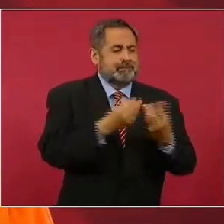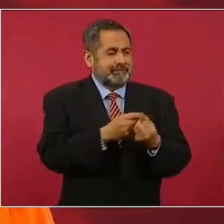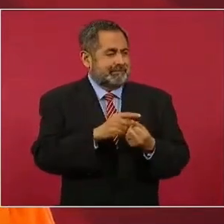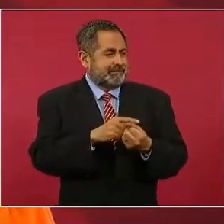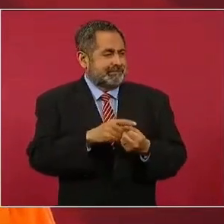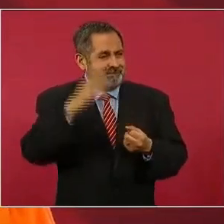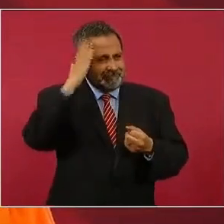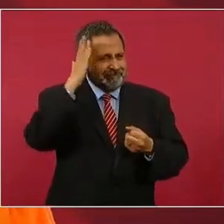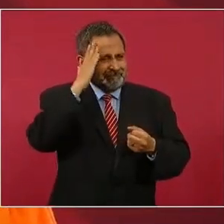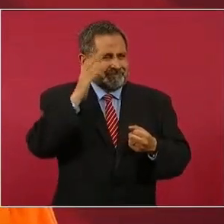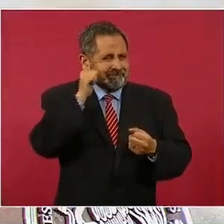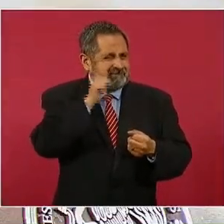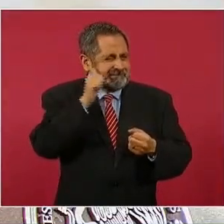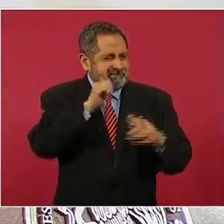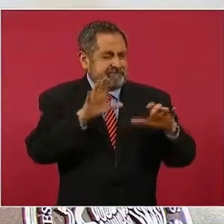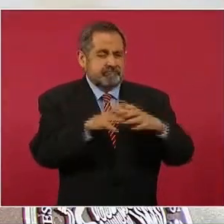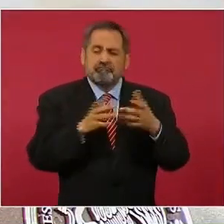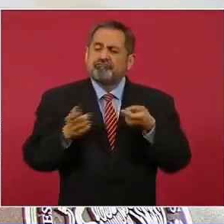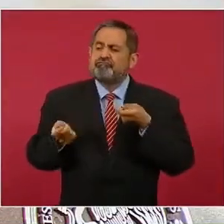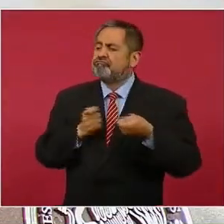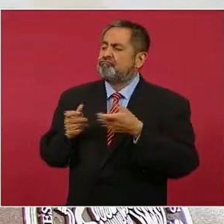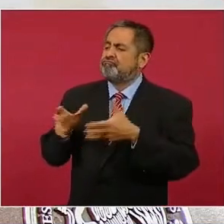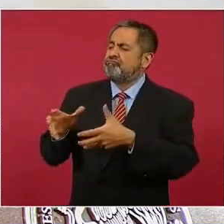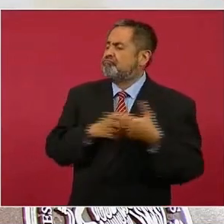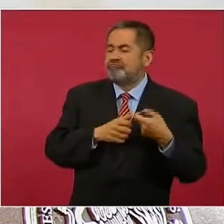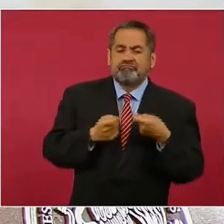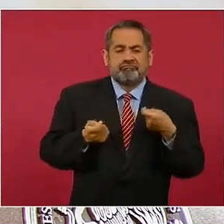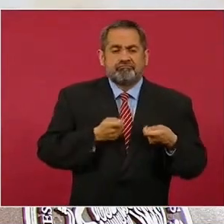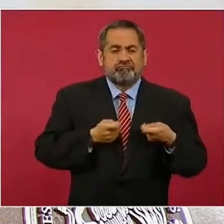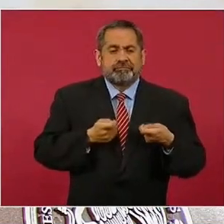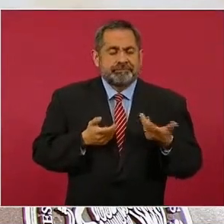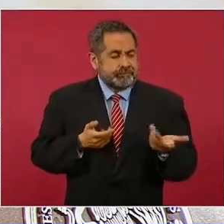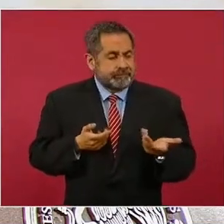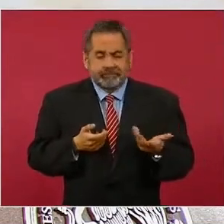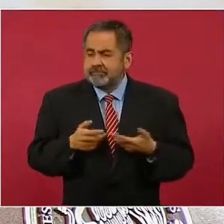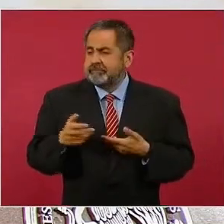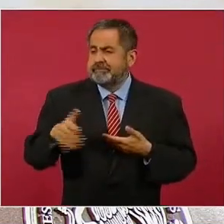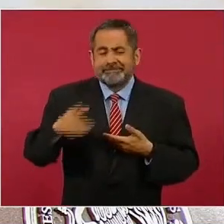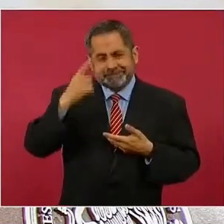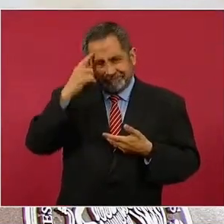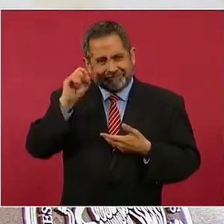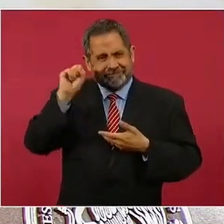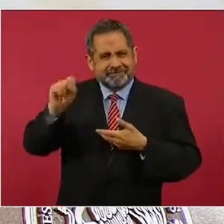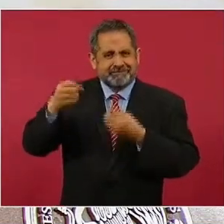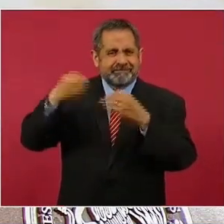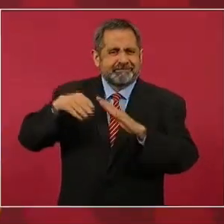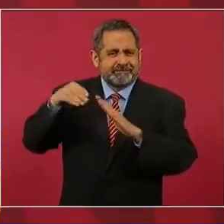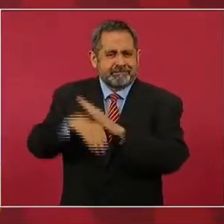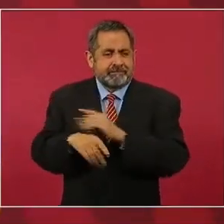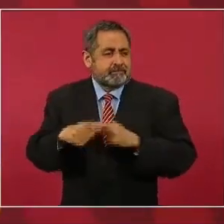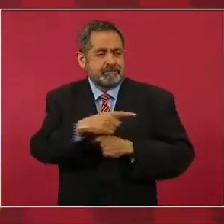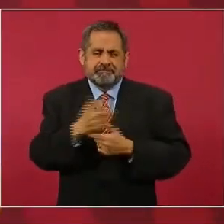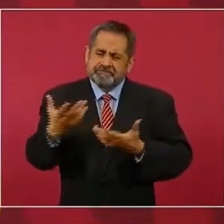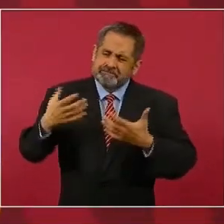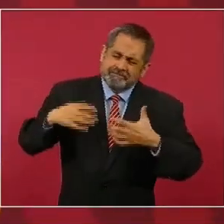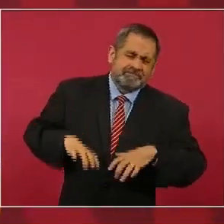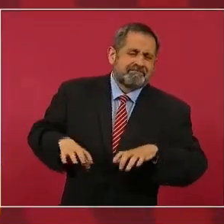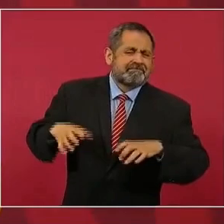sindical que han entregado el sindicalismo, se han saciado